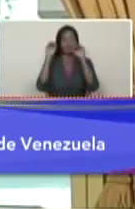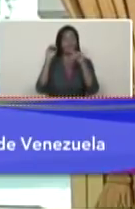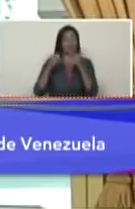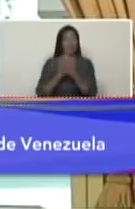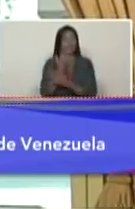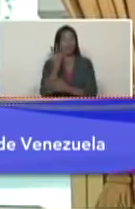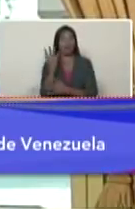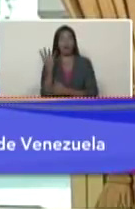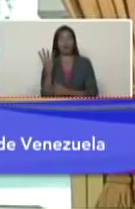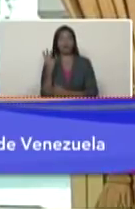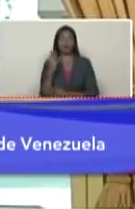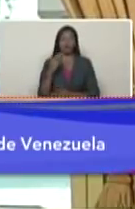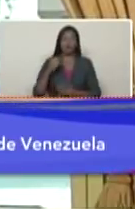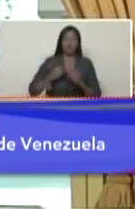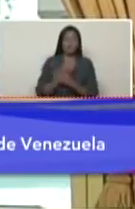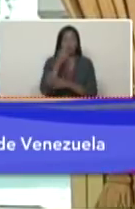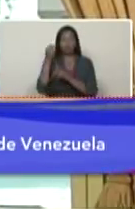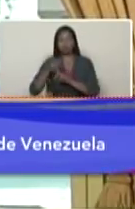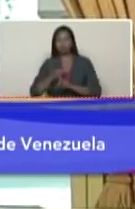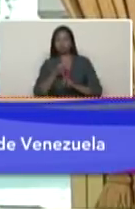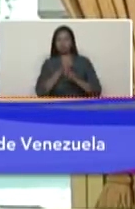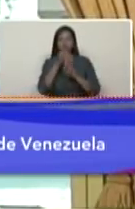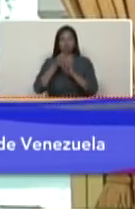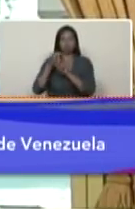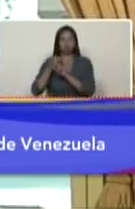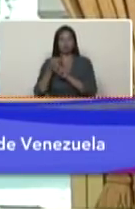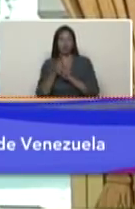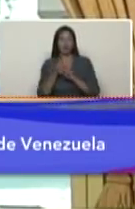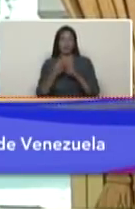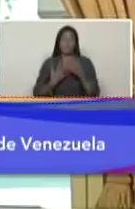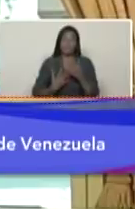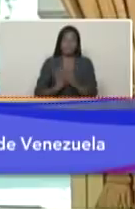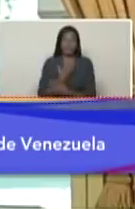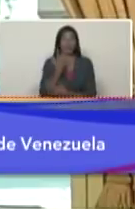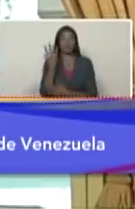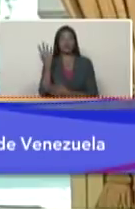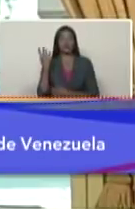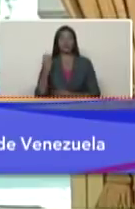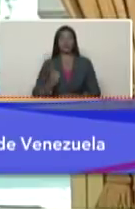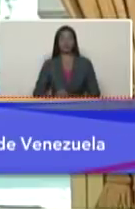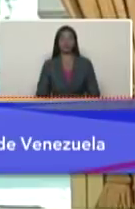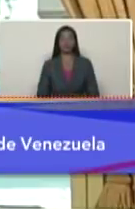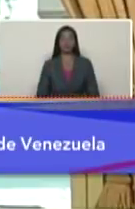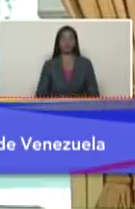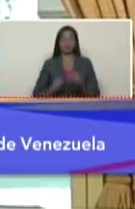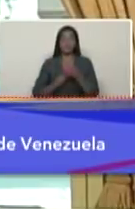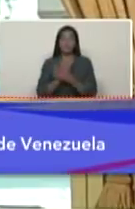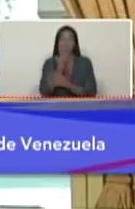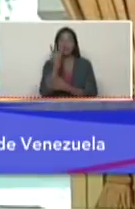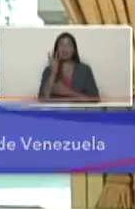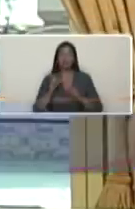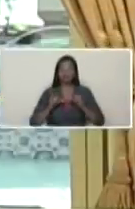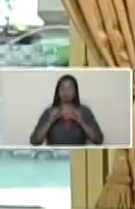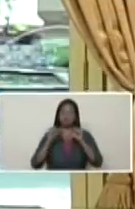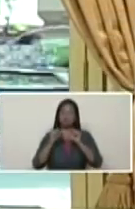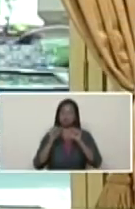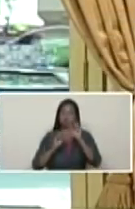Mayo de resistencia, mayo de batalla, mayo de